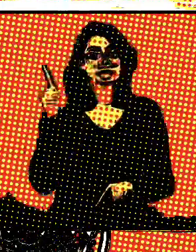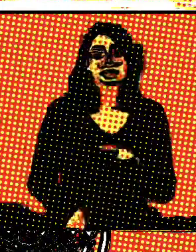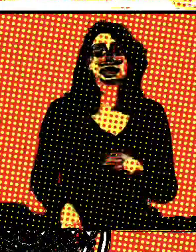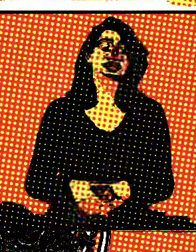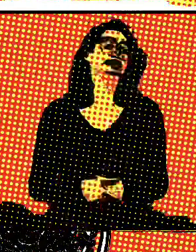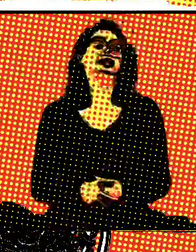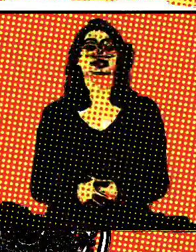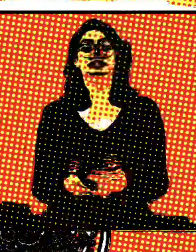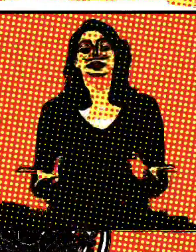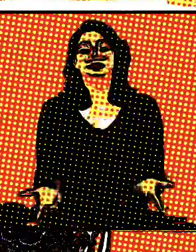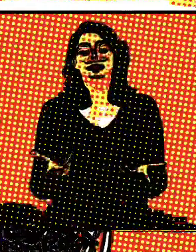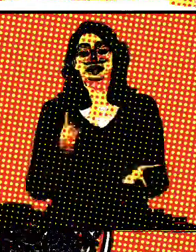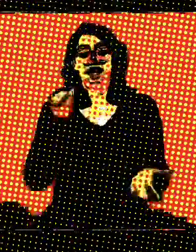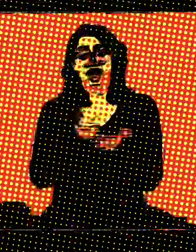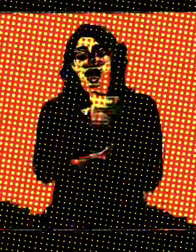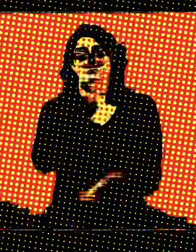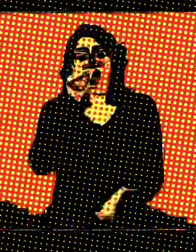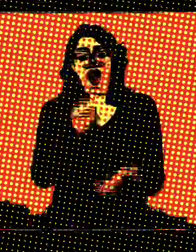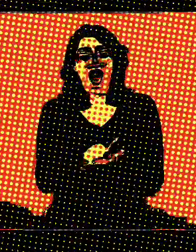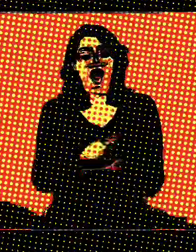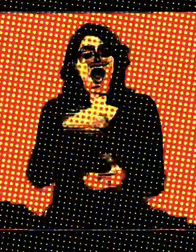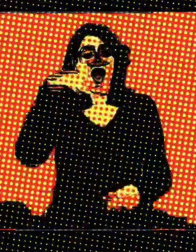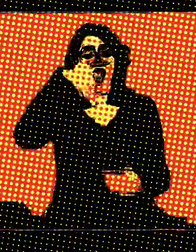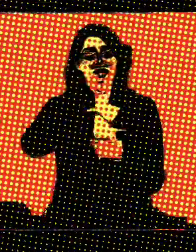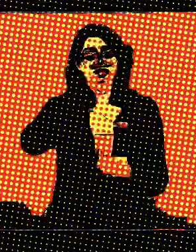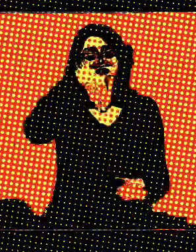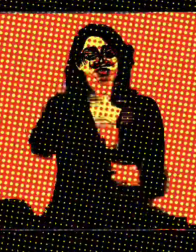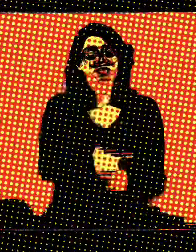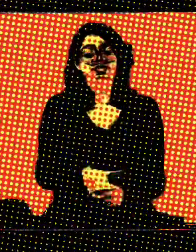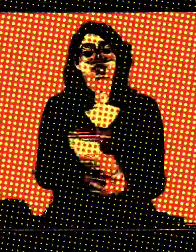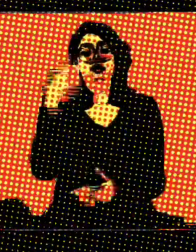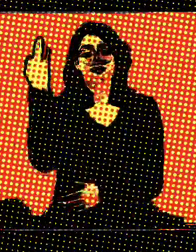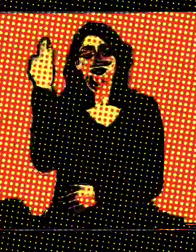la falsificación de las actas, el relleno de las urnas,